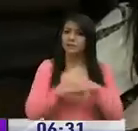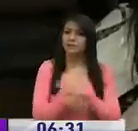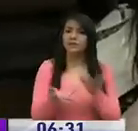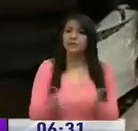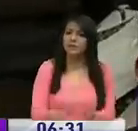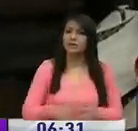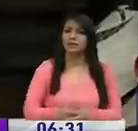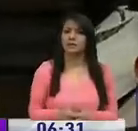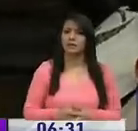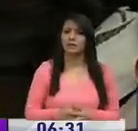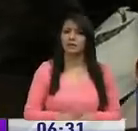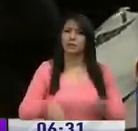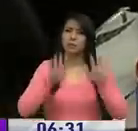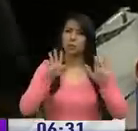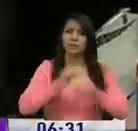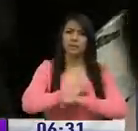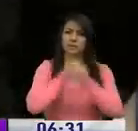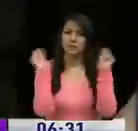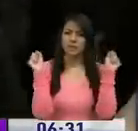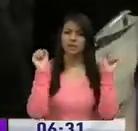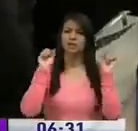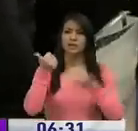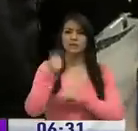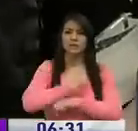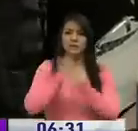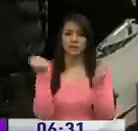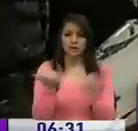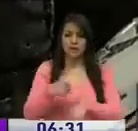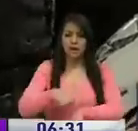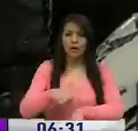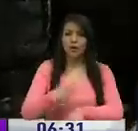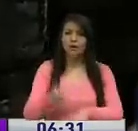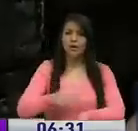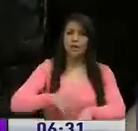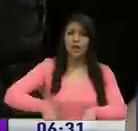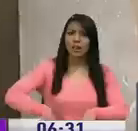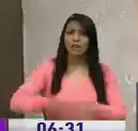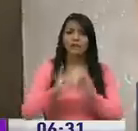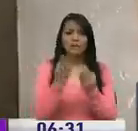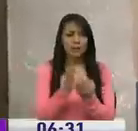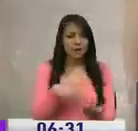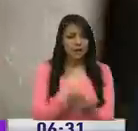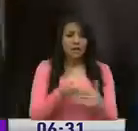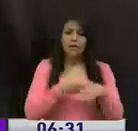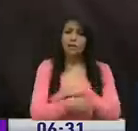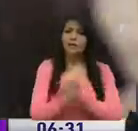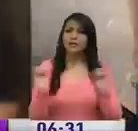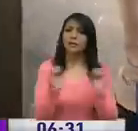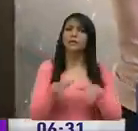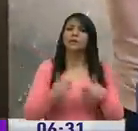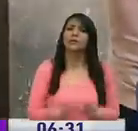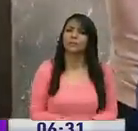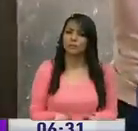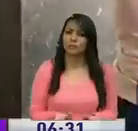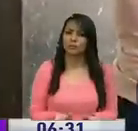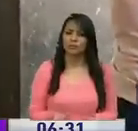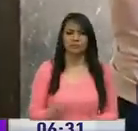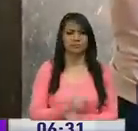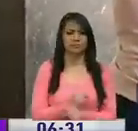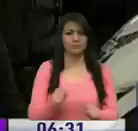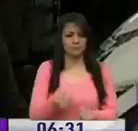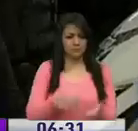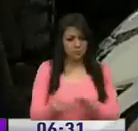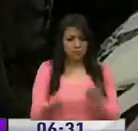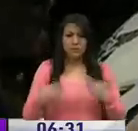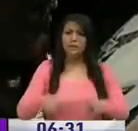esto como ha sido 9 10 de la mañana imagínense la hora que Entonces llegaron los familiares y no dejaban ingresar entonces recién vemos el cuerpo ya está